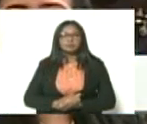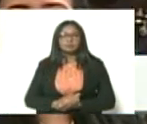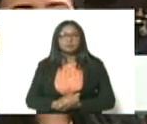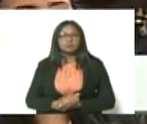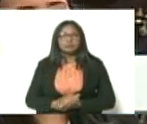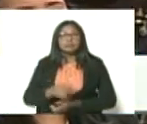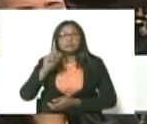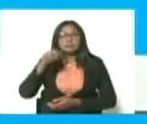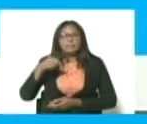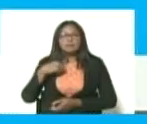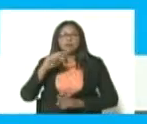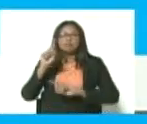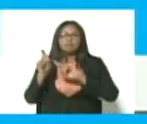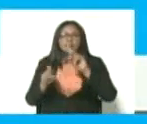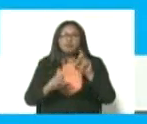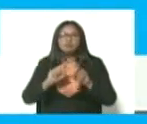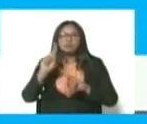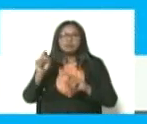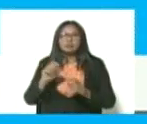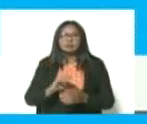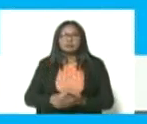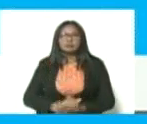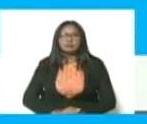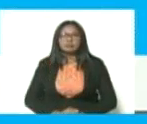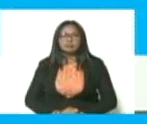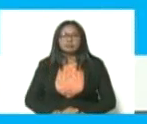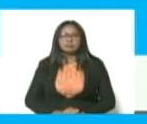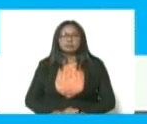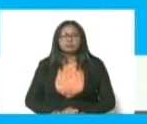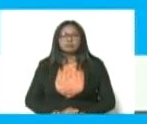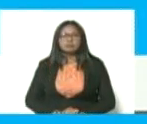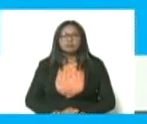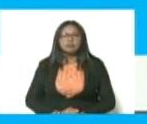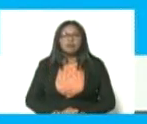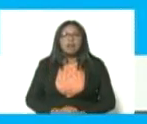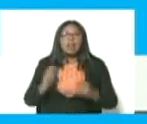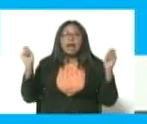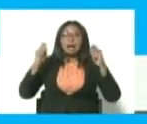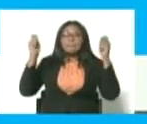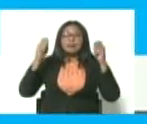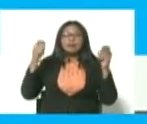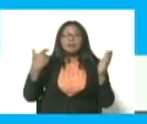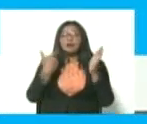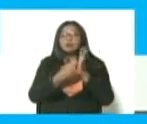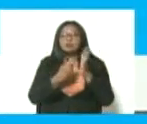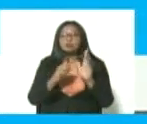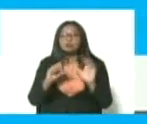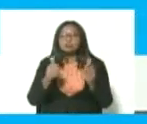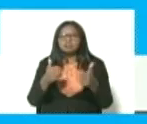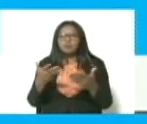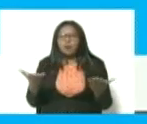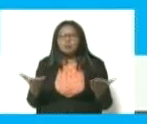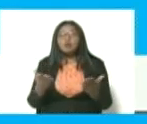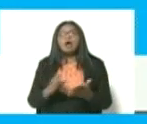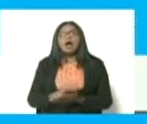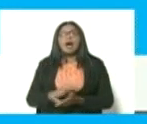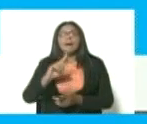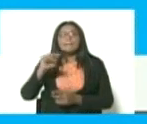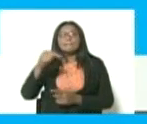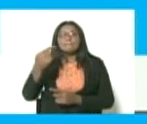También me preguntas, la campaña de vacunación, bueno, arranca mañana. Hay un cronograma de aquí hasta